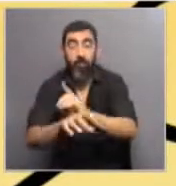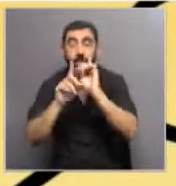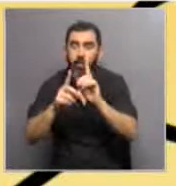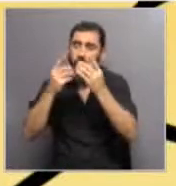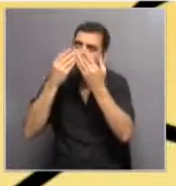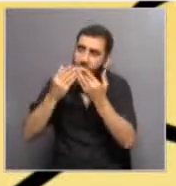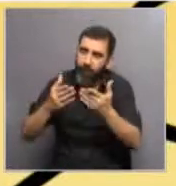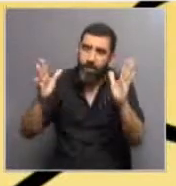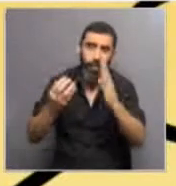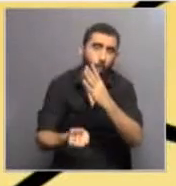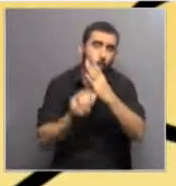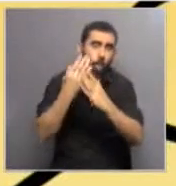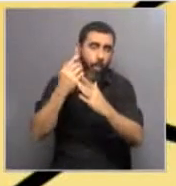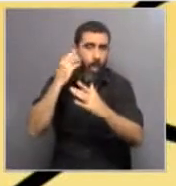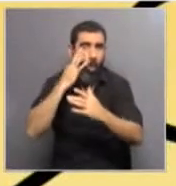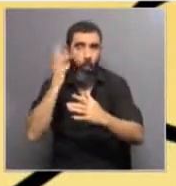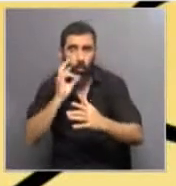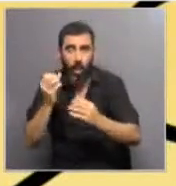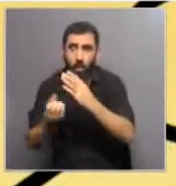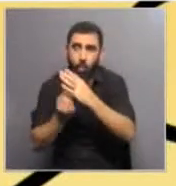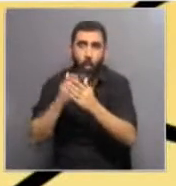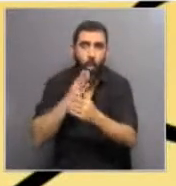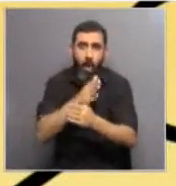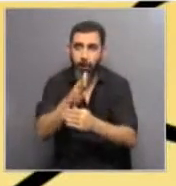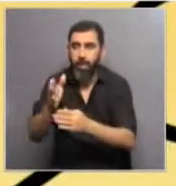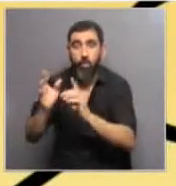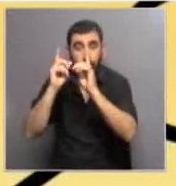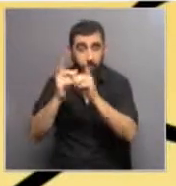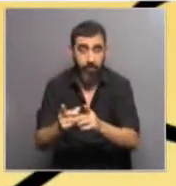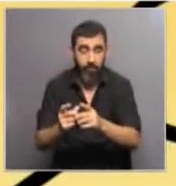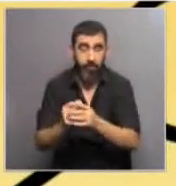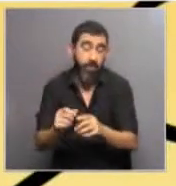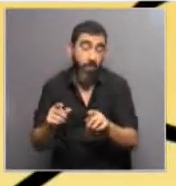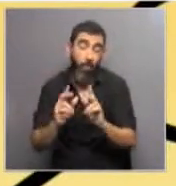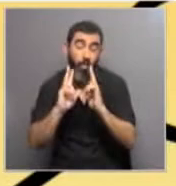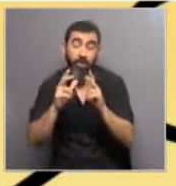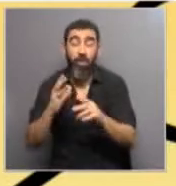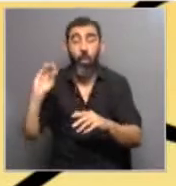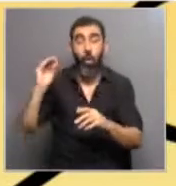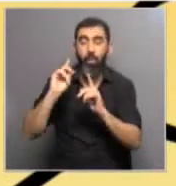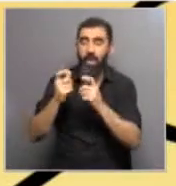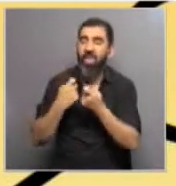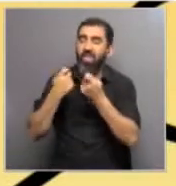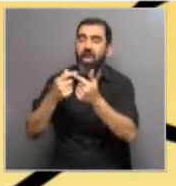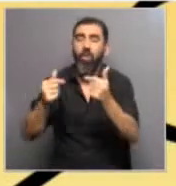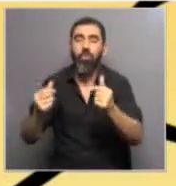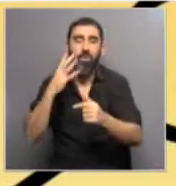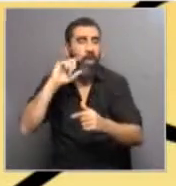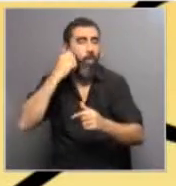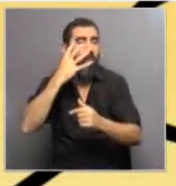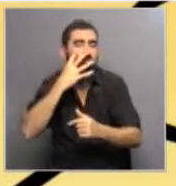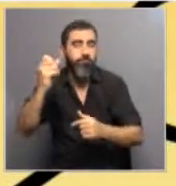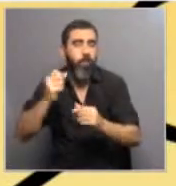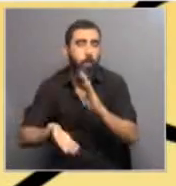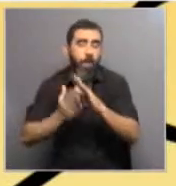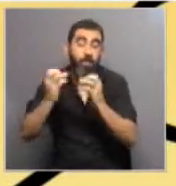abierto a nuevas opciones, nuevas alternativas y sobre todo pensando en los jóvenes, como decías tú, que hay que ofrecer otras alternativas más atractivas